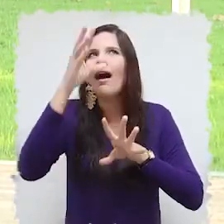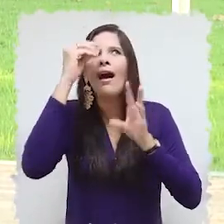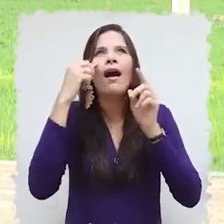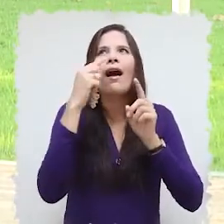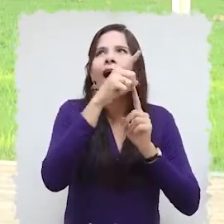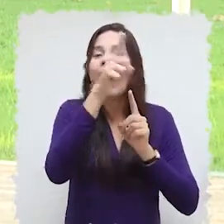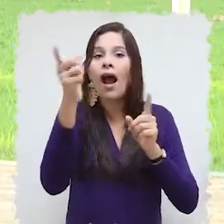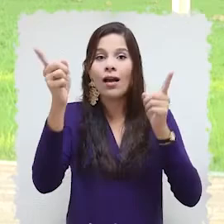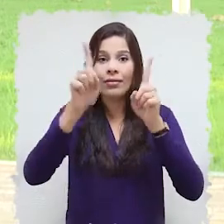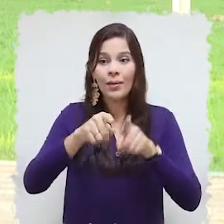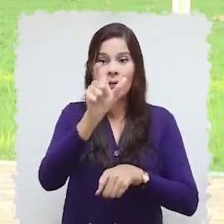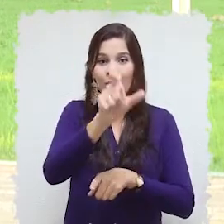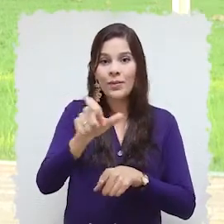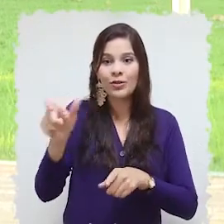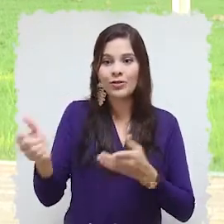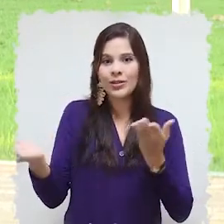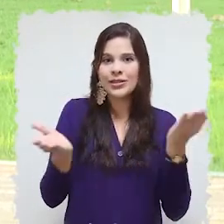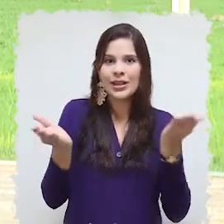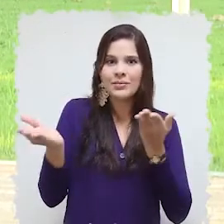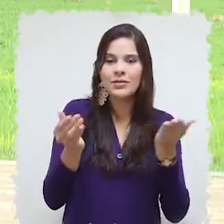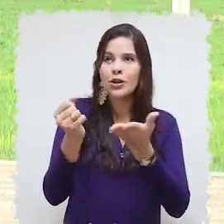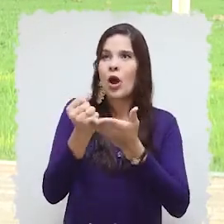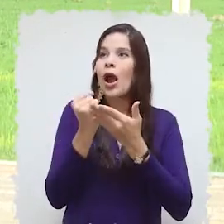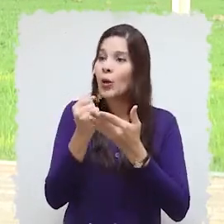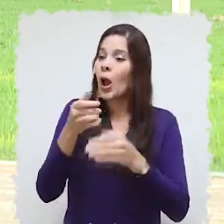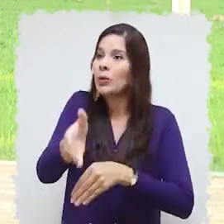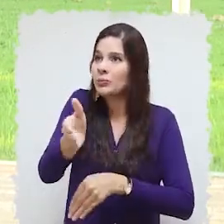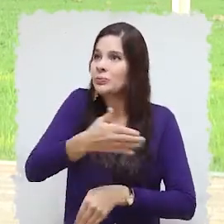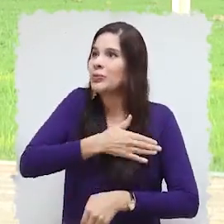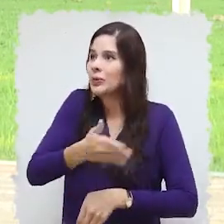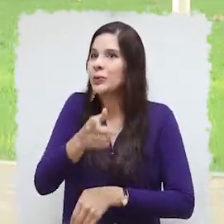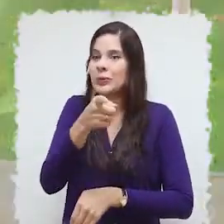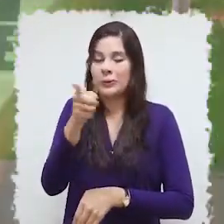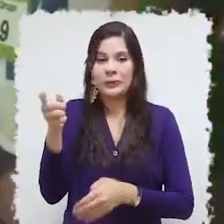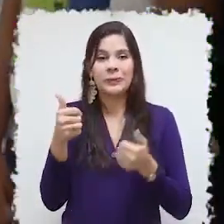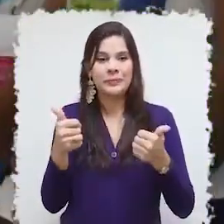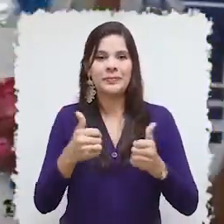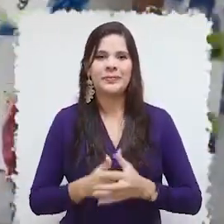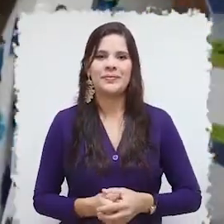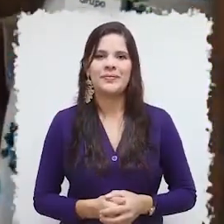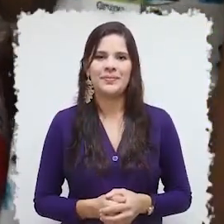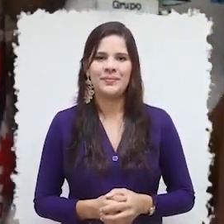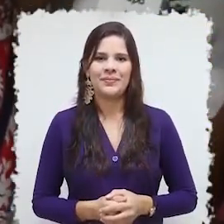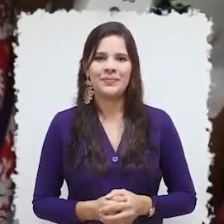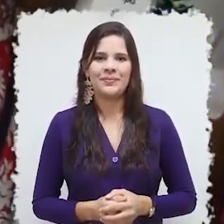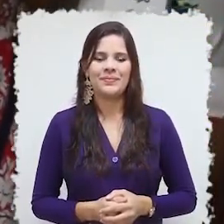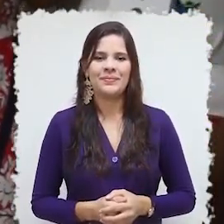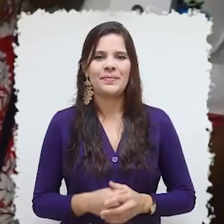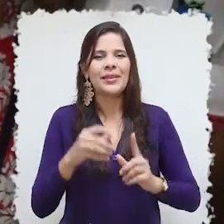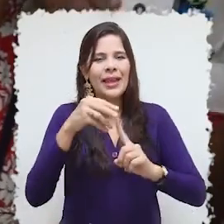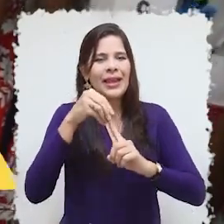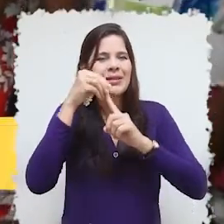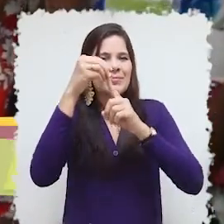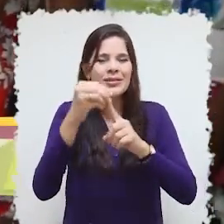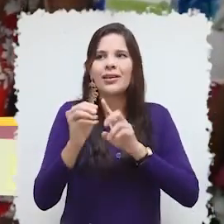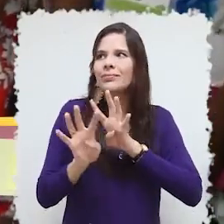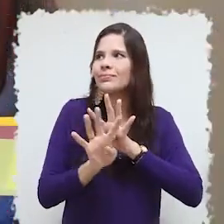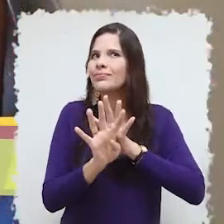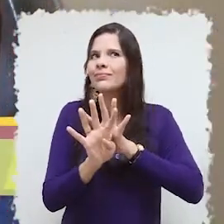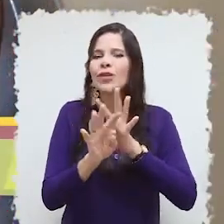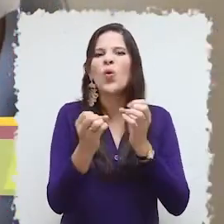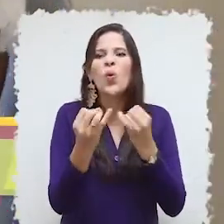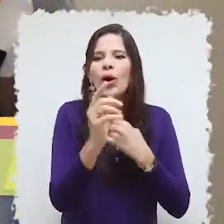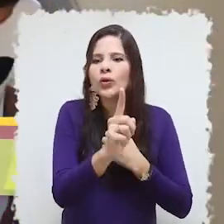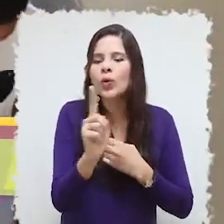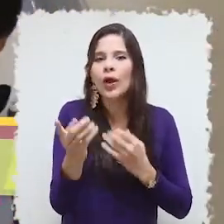en contacto con quienes hacen posible el servicio educativo de nuestra casa de estudios. Un recorrido con mucho propósito y contenido realizaron